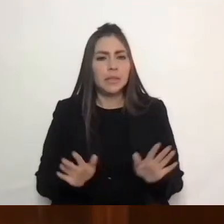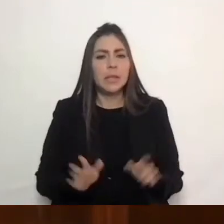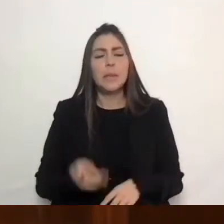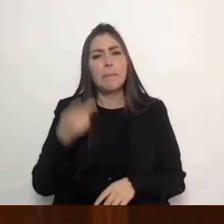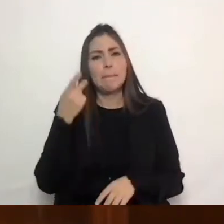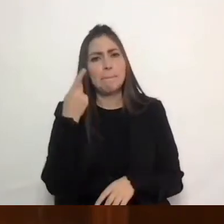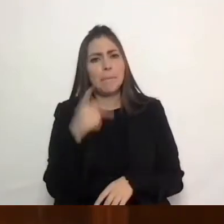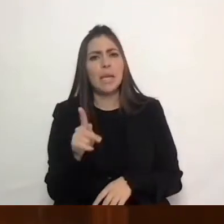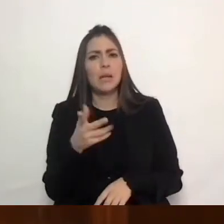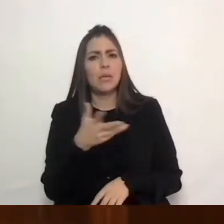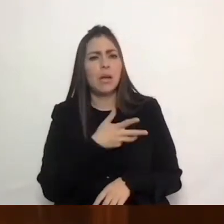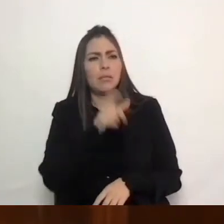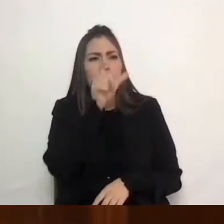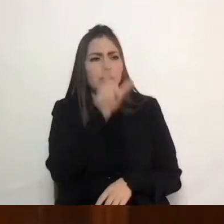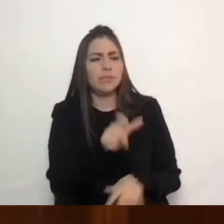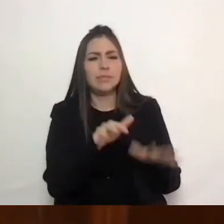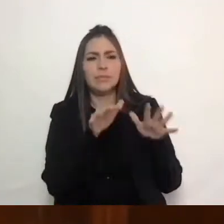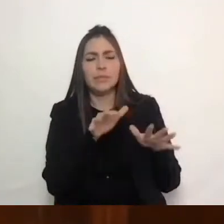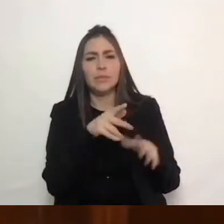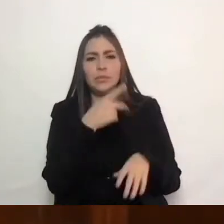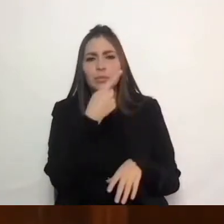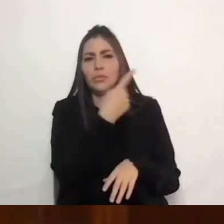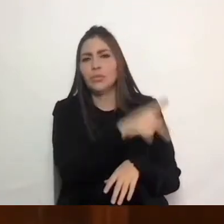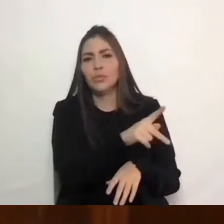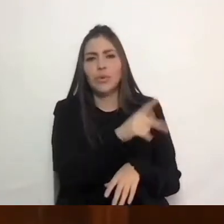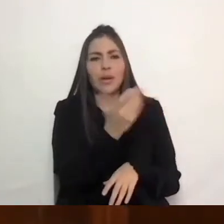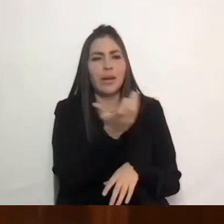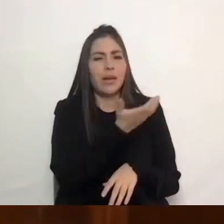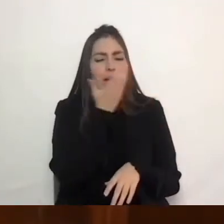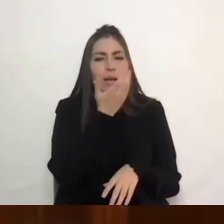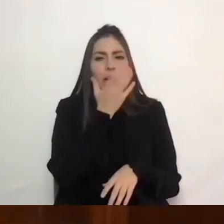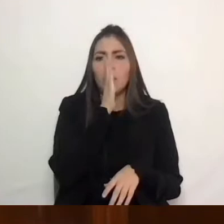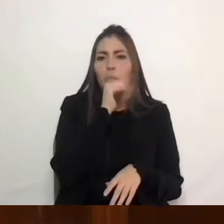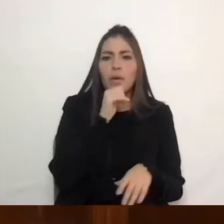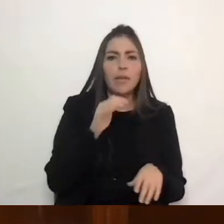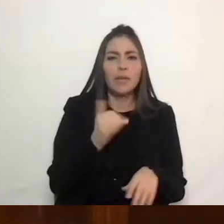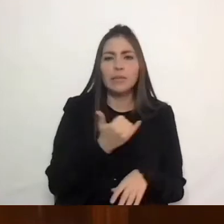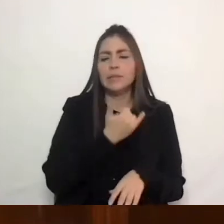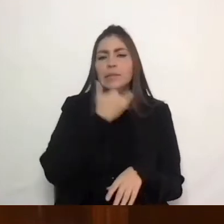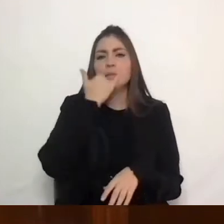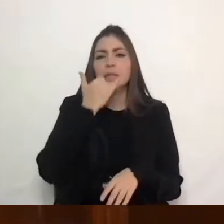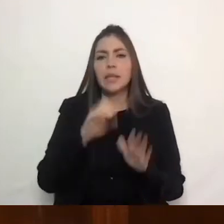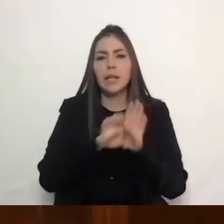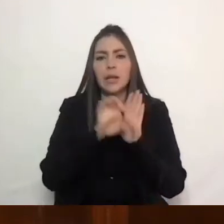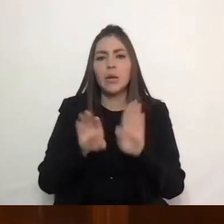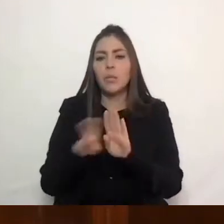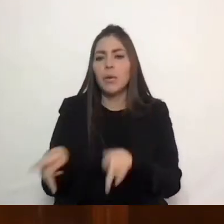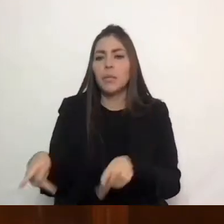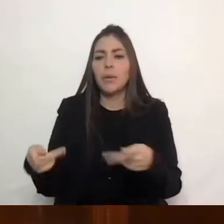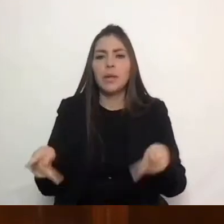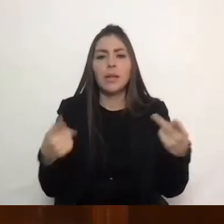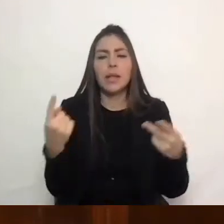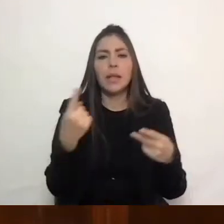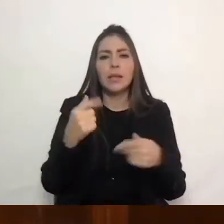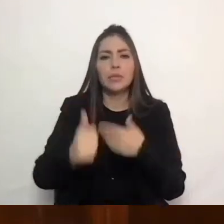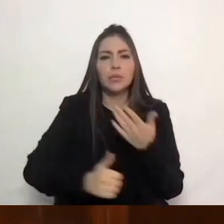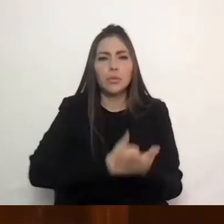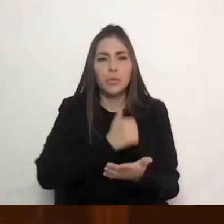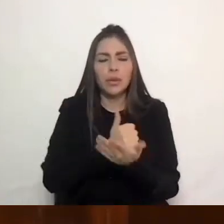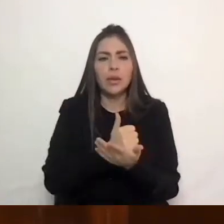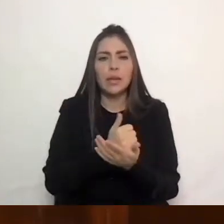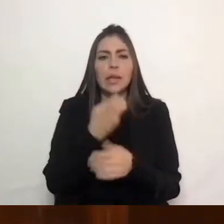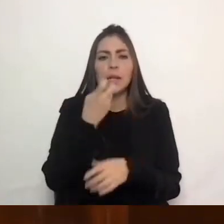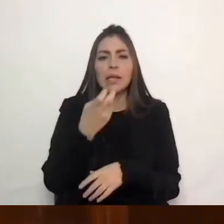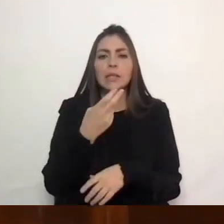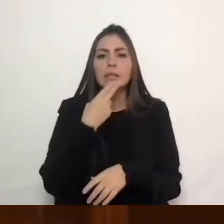estilo inconfundible como la institución relevante del comercio citadino, por lo que ha contribuido a moldear